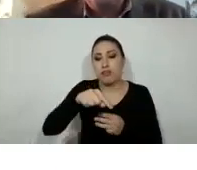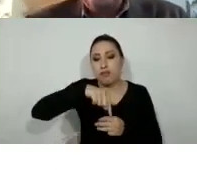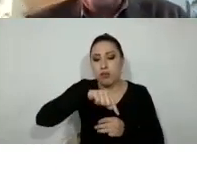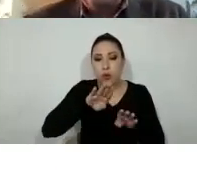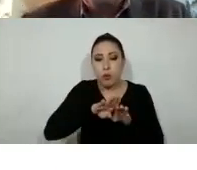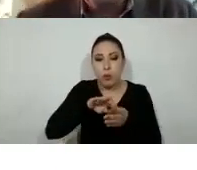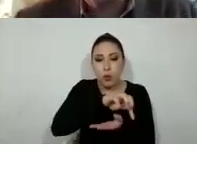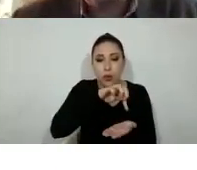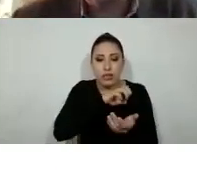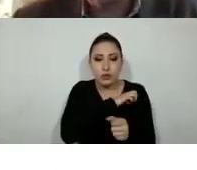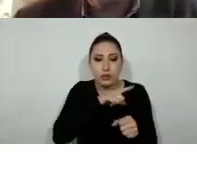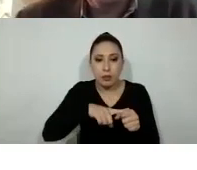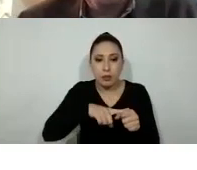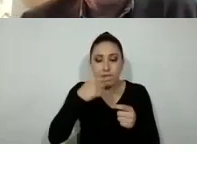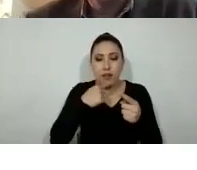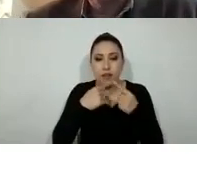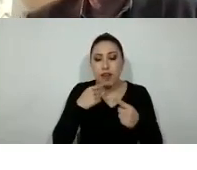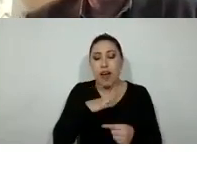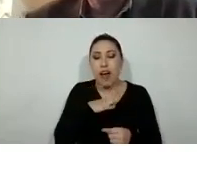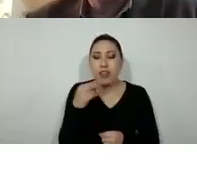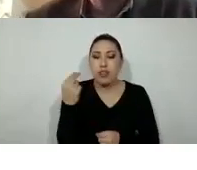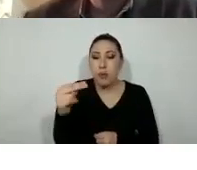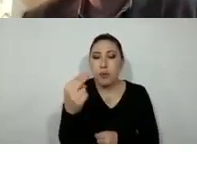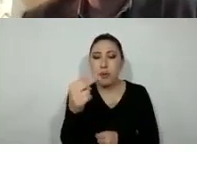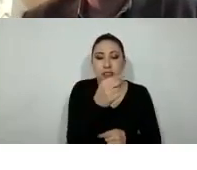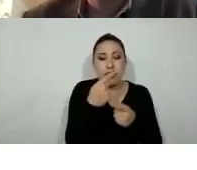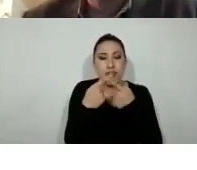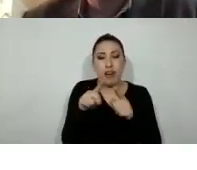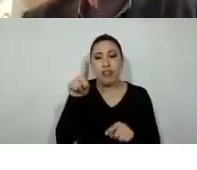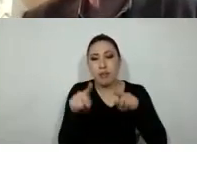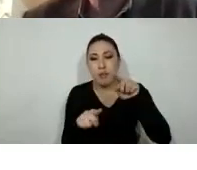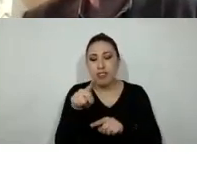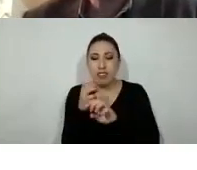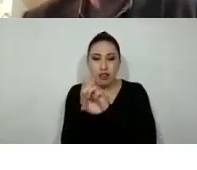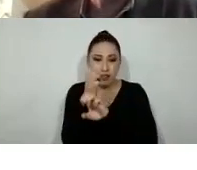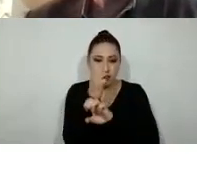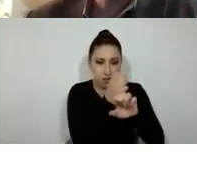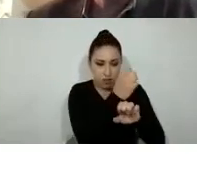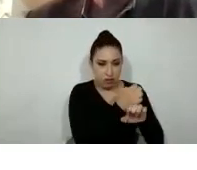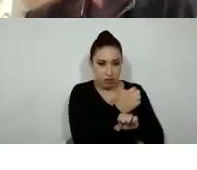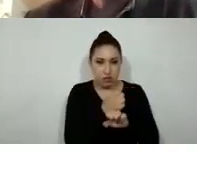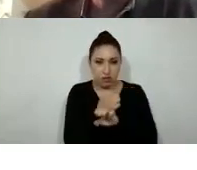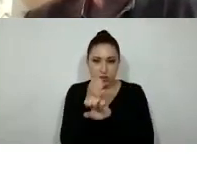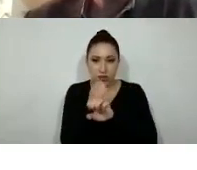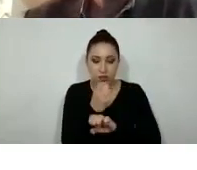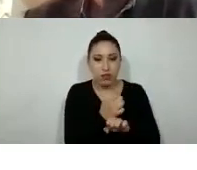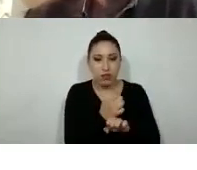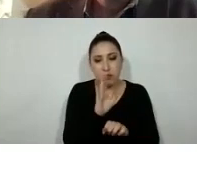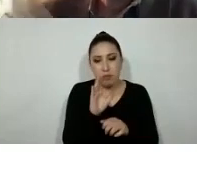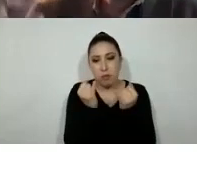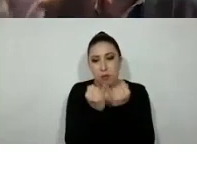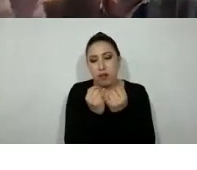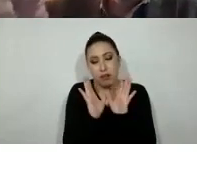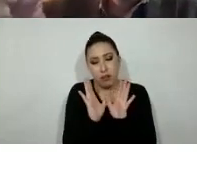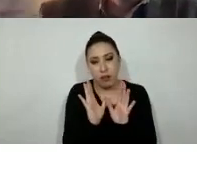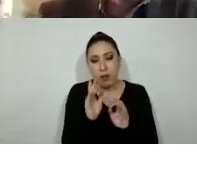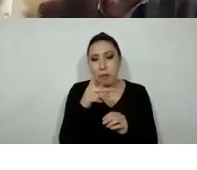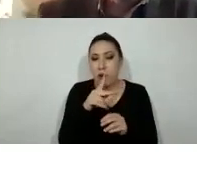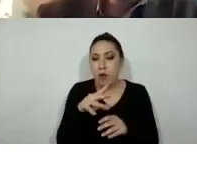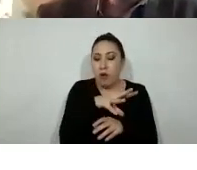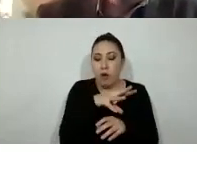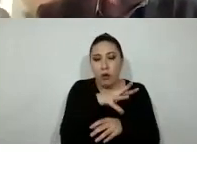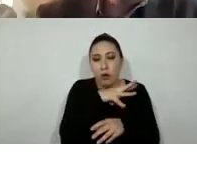reciben diferentes nombres de acuerdo al estado y a la nomenclatura que usen. Pero me refiero, no